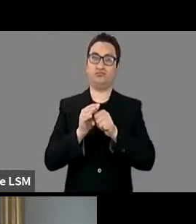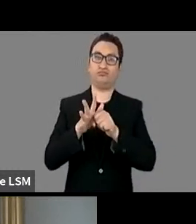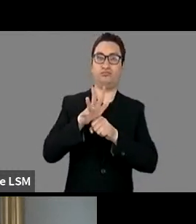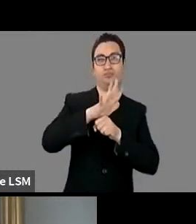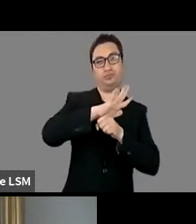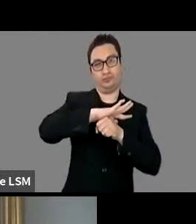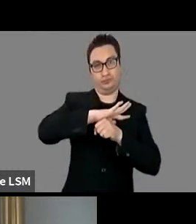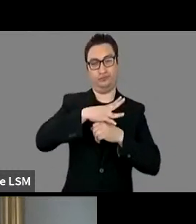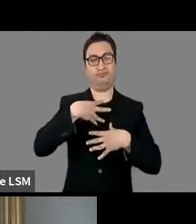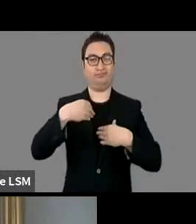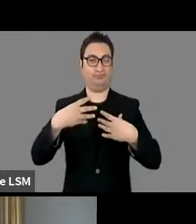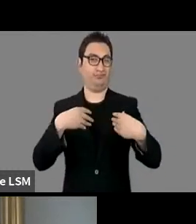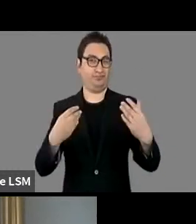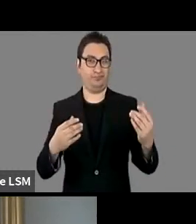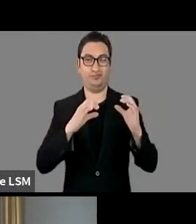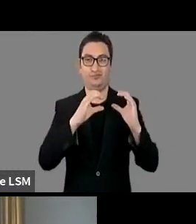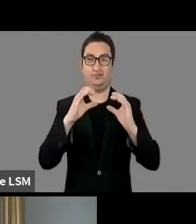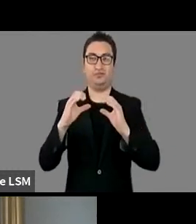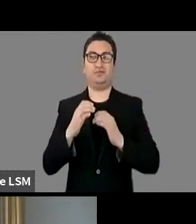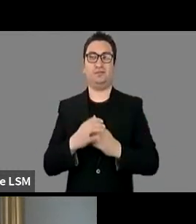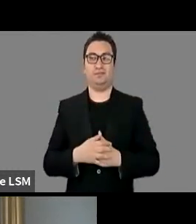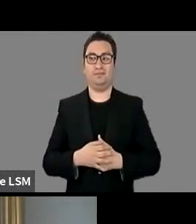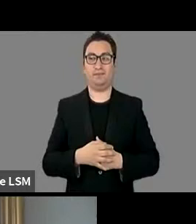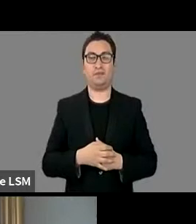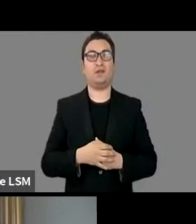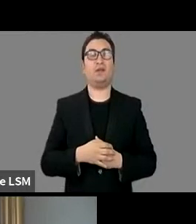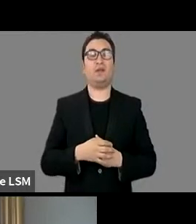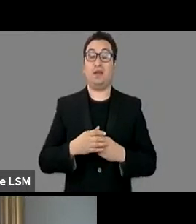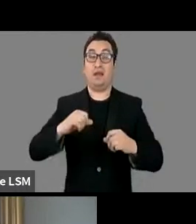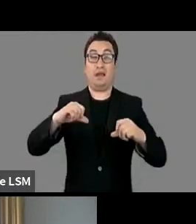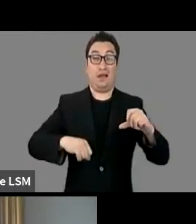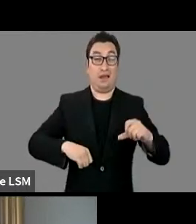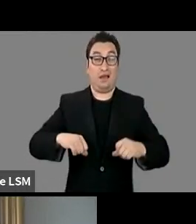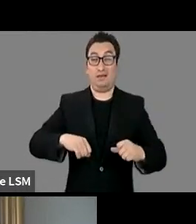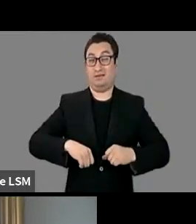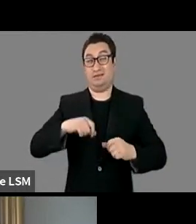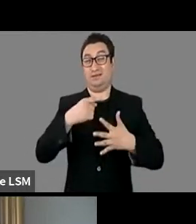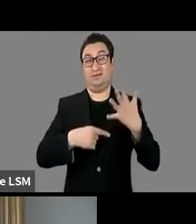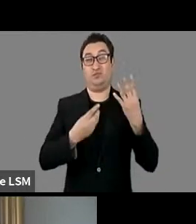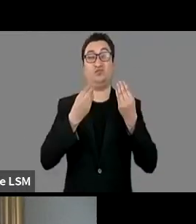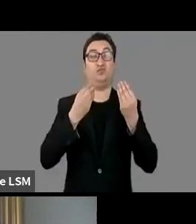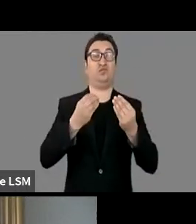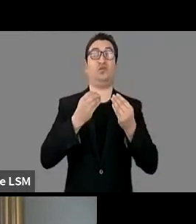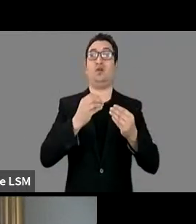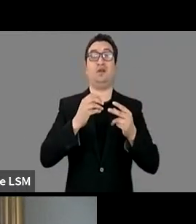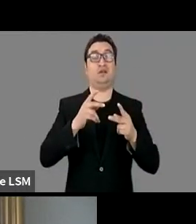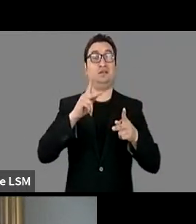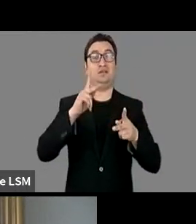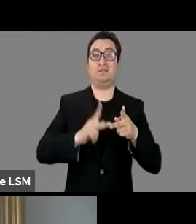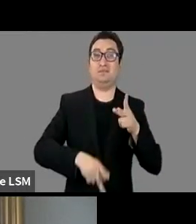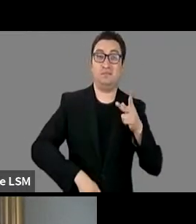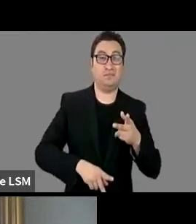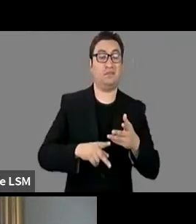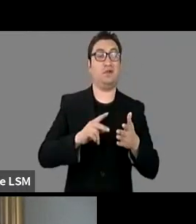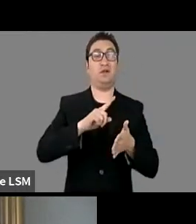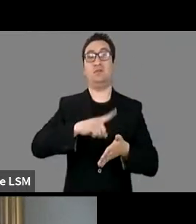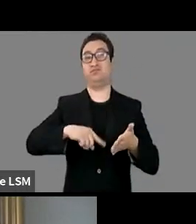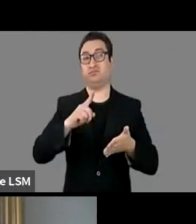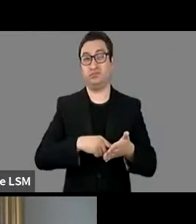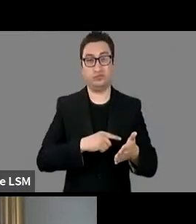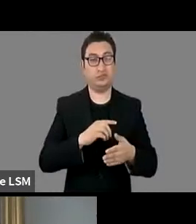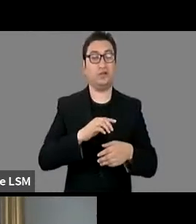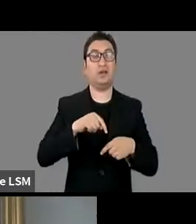COVID-19. Pues si bien muchas actividades se han paralizado en nuestro país, la lucha por